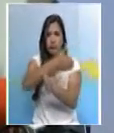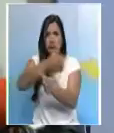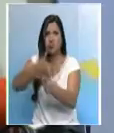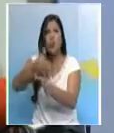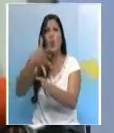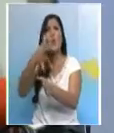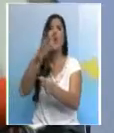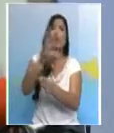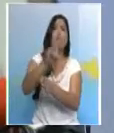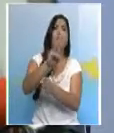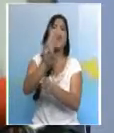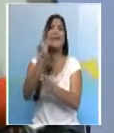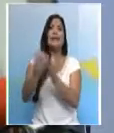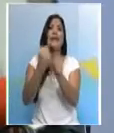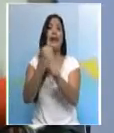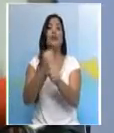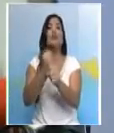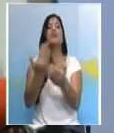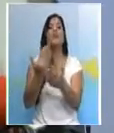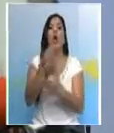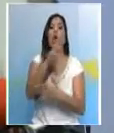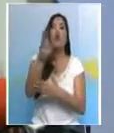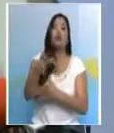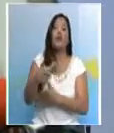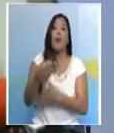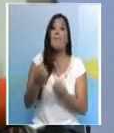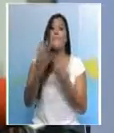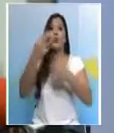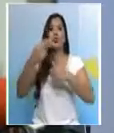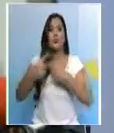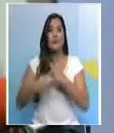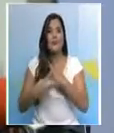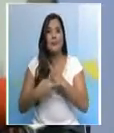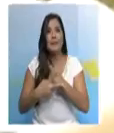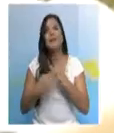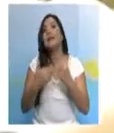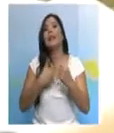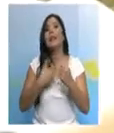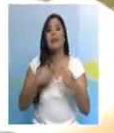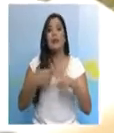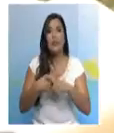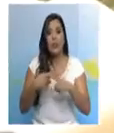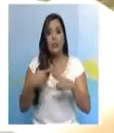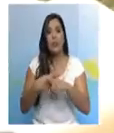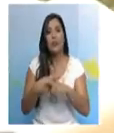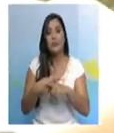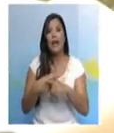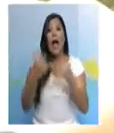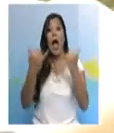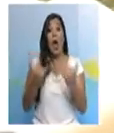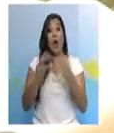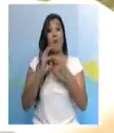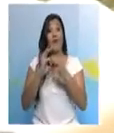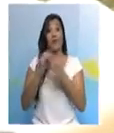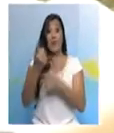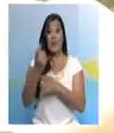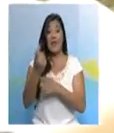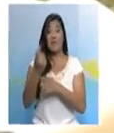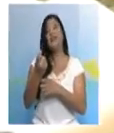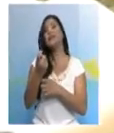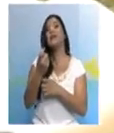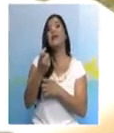años, Costa Rica ha experimentado muchas veces choques de término de intercambio positivo. En cuanto al déficit fiscal, el Banco Central